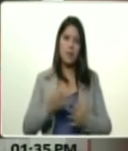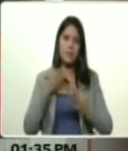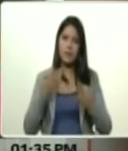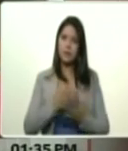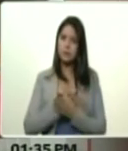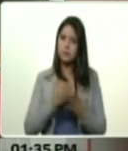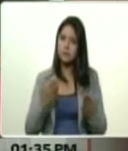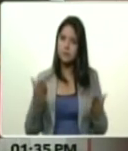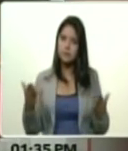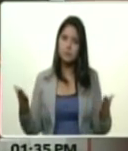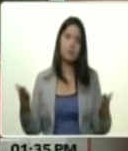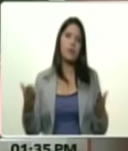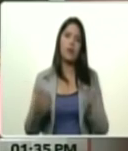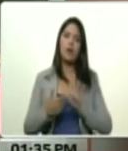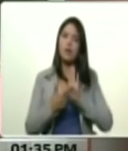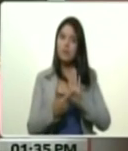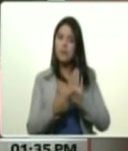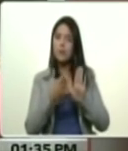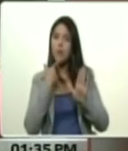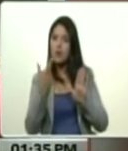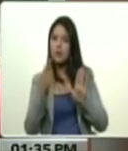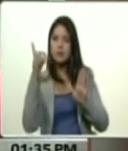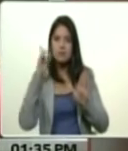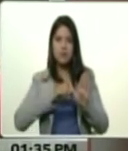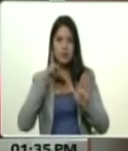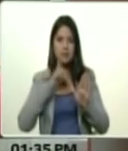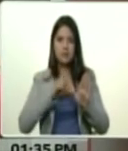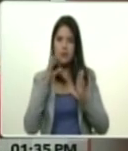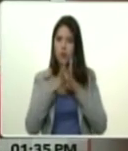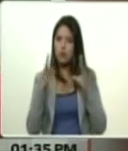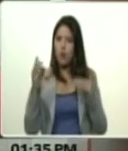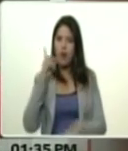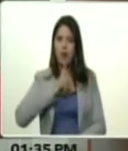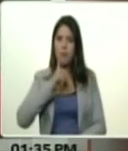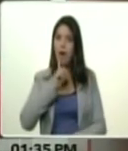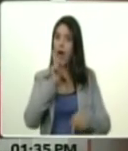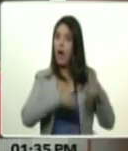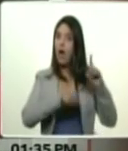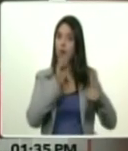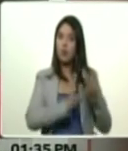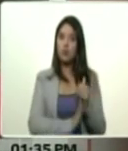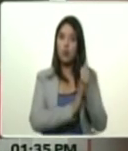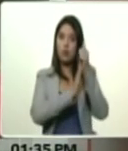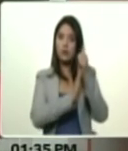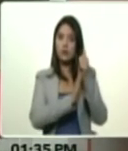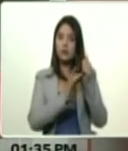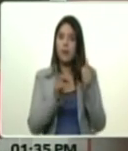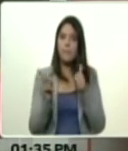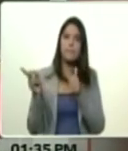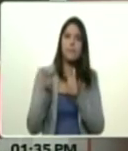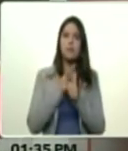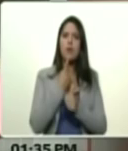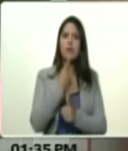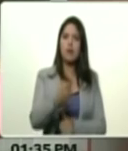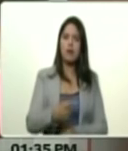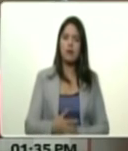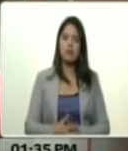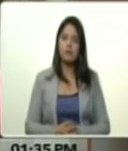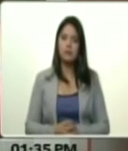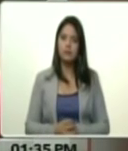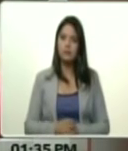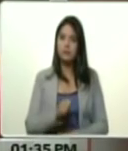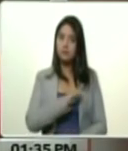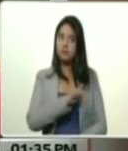a desmentir las calumnias y las mentiras que algunos dirigentes en su primera impresión